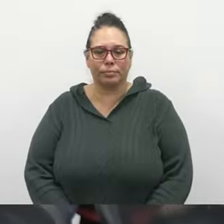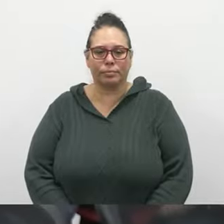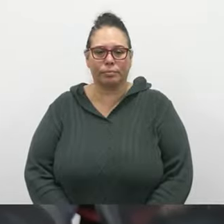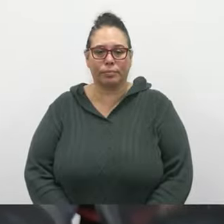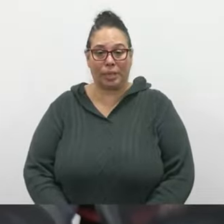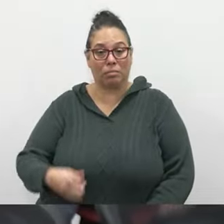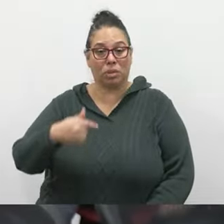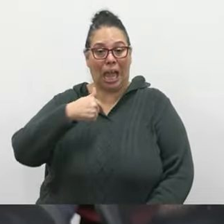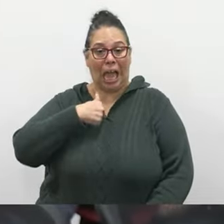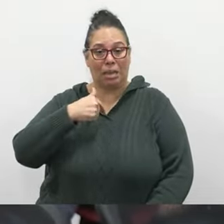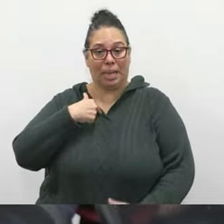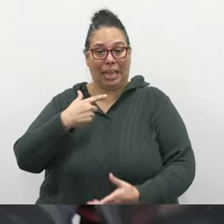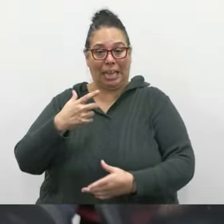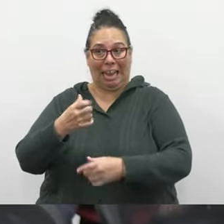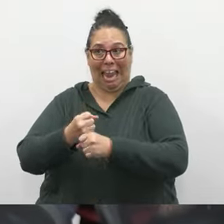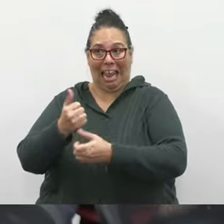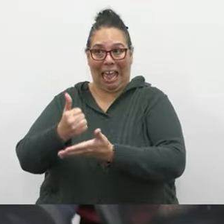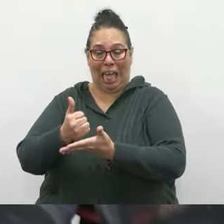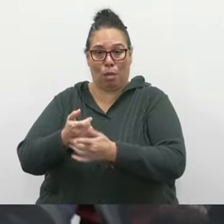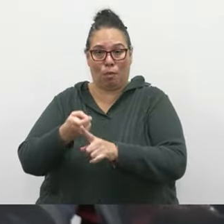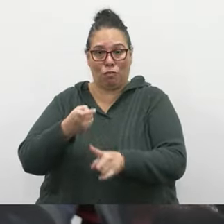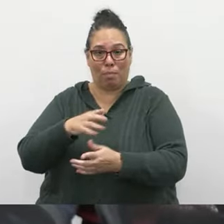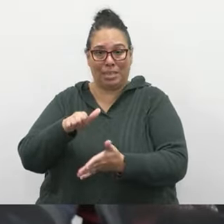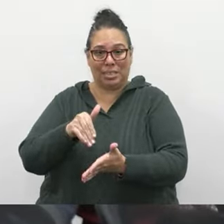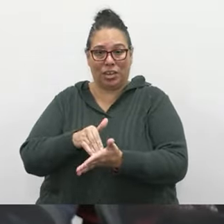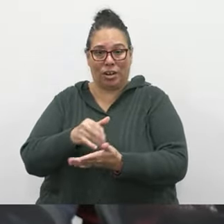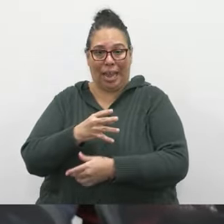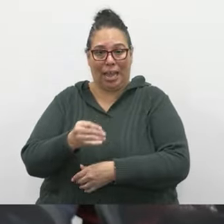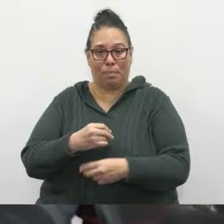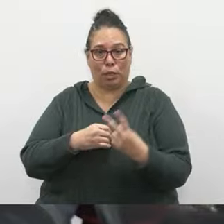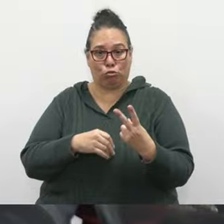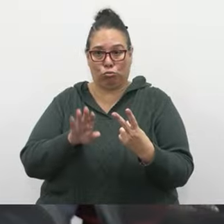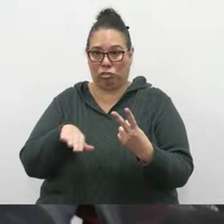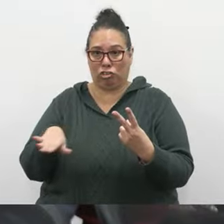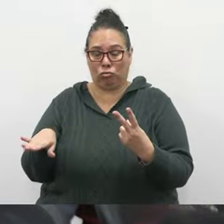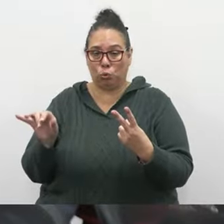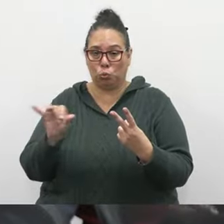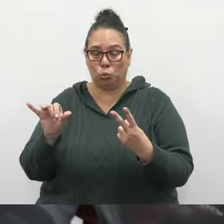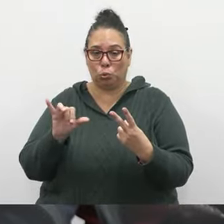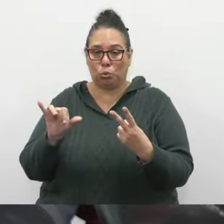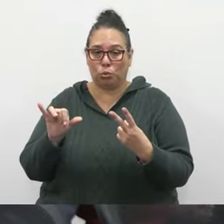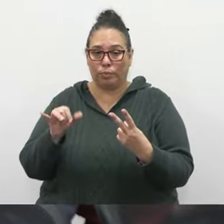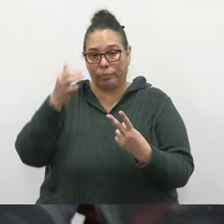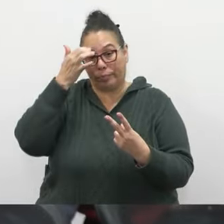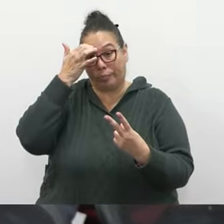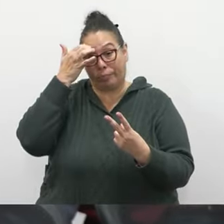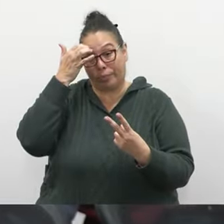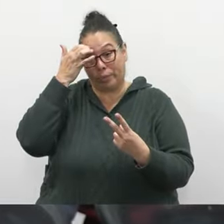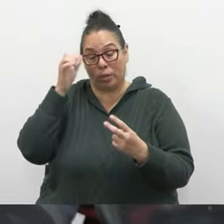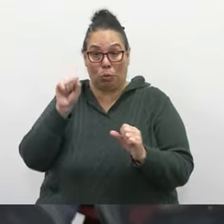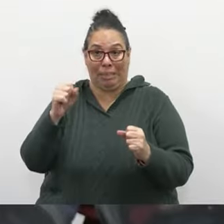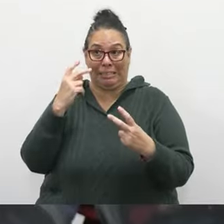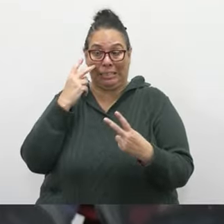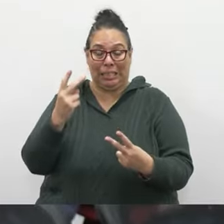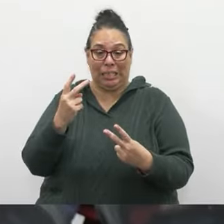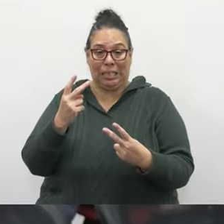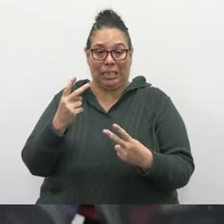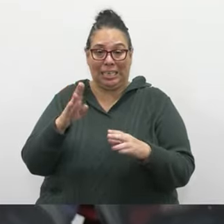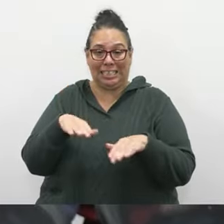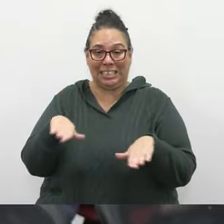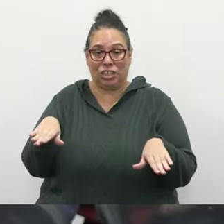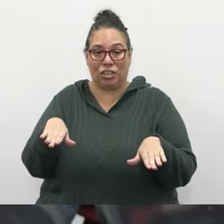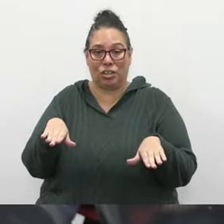I am getting help from that center as well as my 2 children. And as you can see,